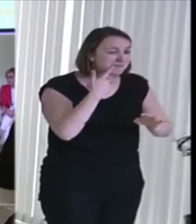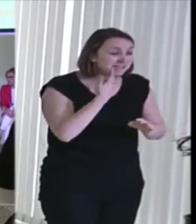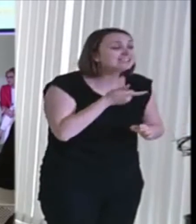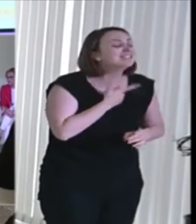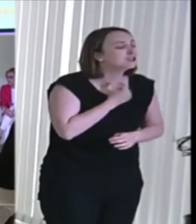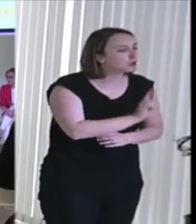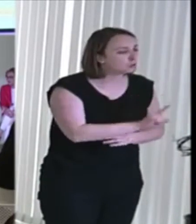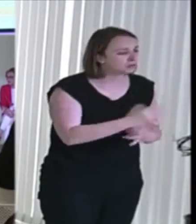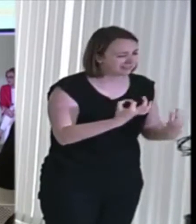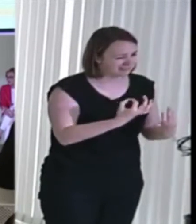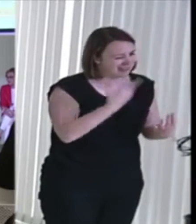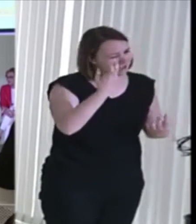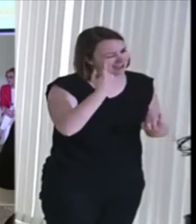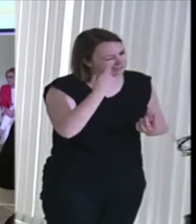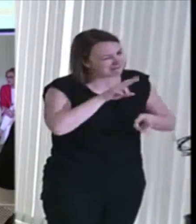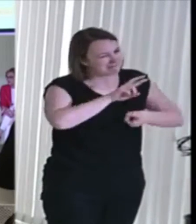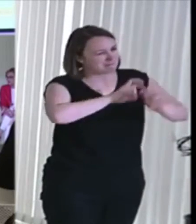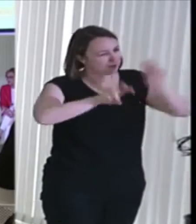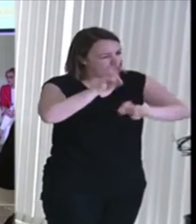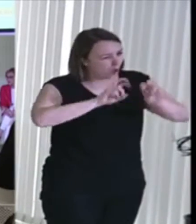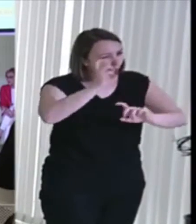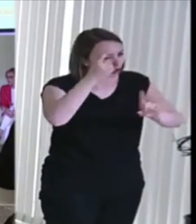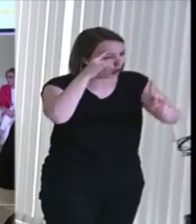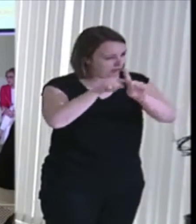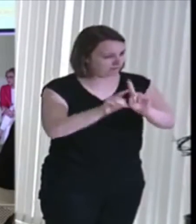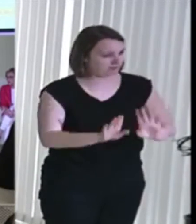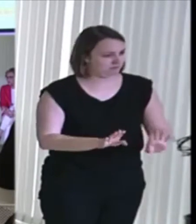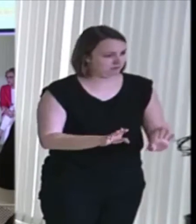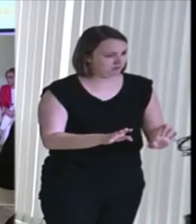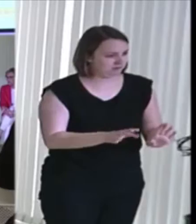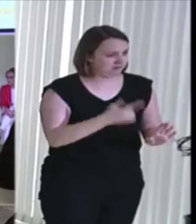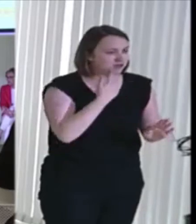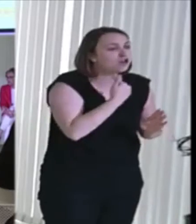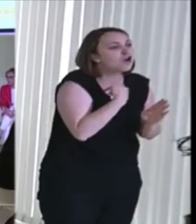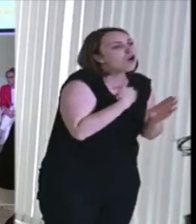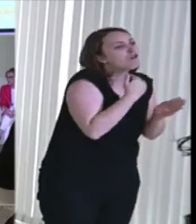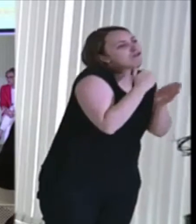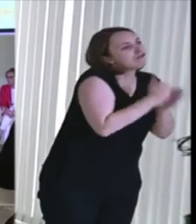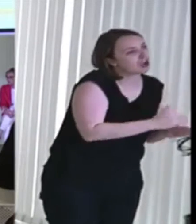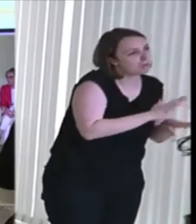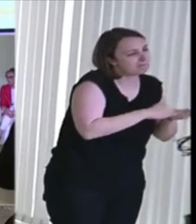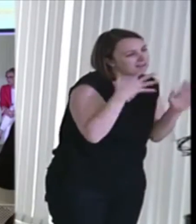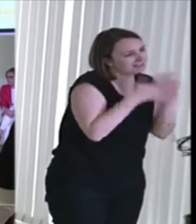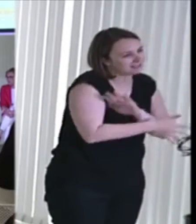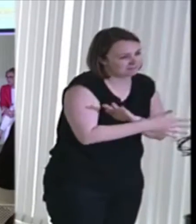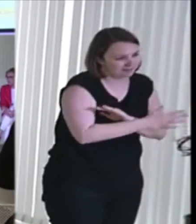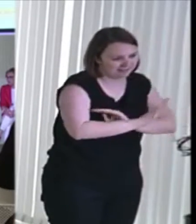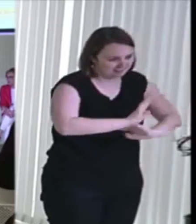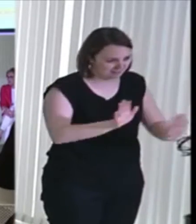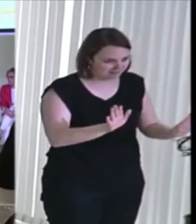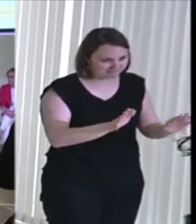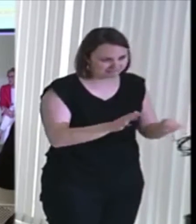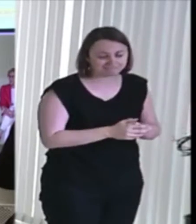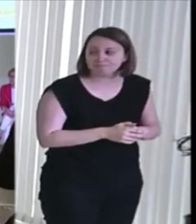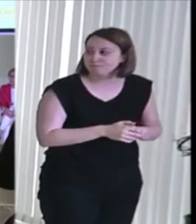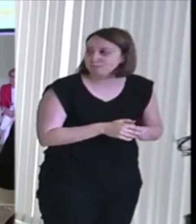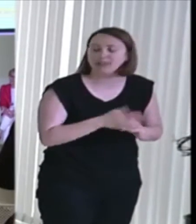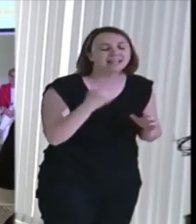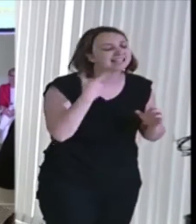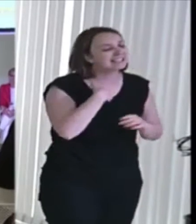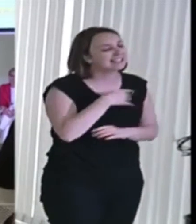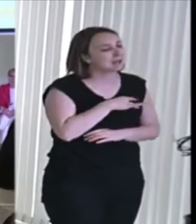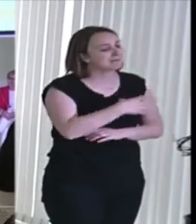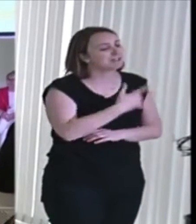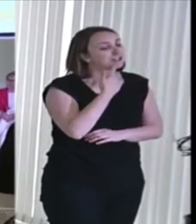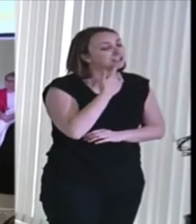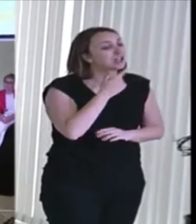buscar, buscando, teniendo otros objetivos, no el que sea fijo y que sea un trabajo para toda la vida. Es un problema cultural muy